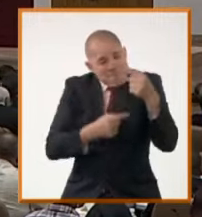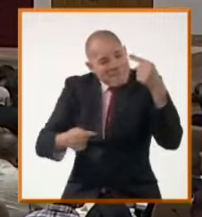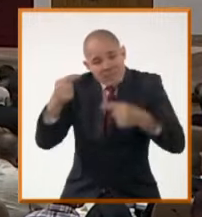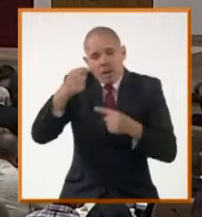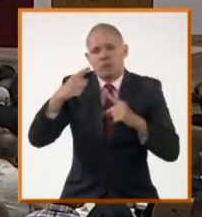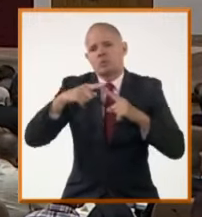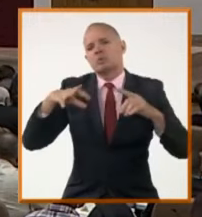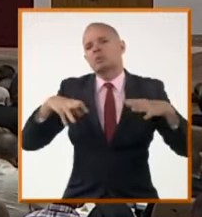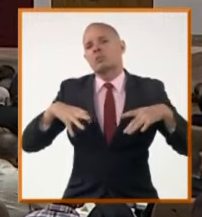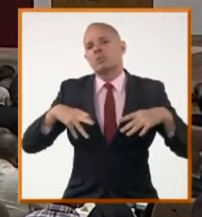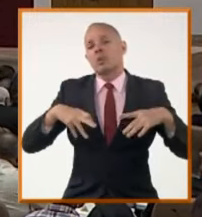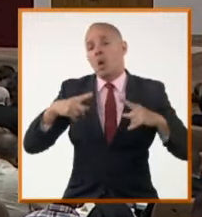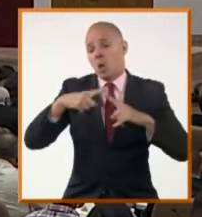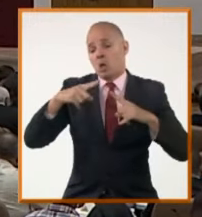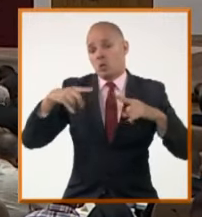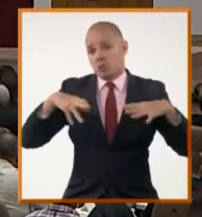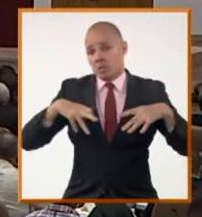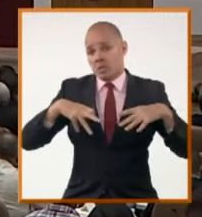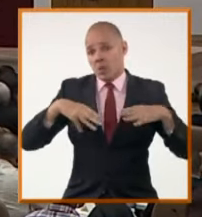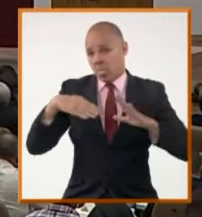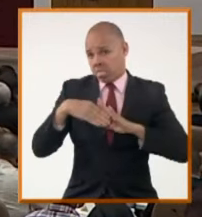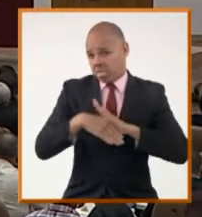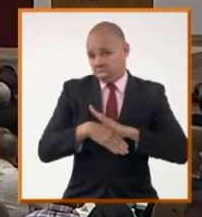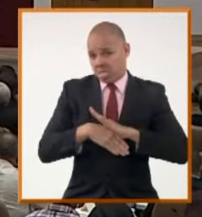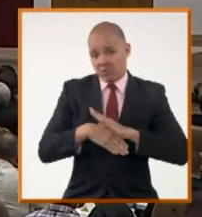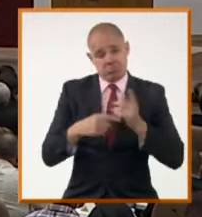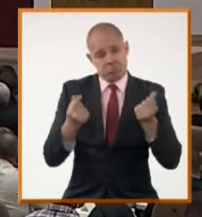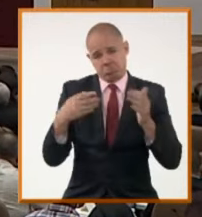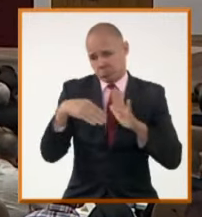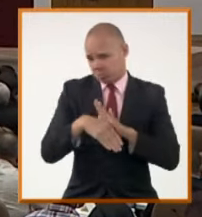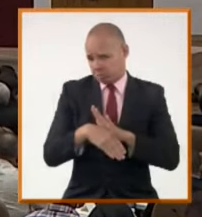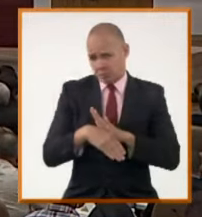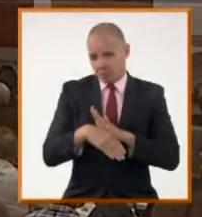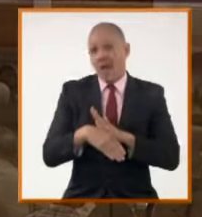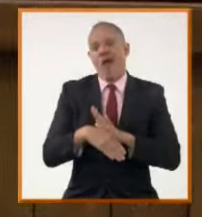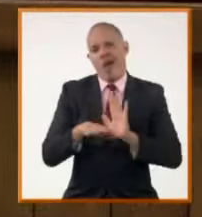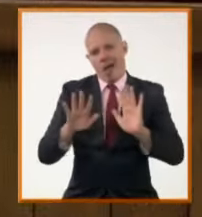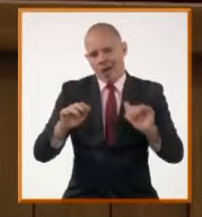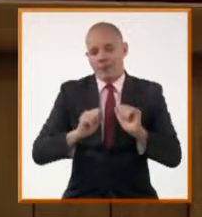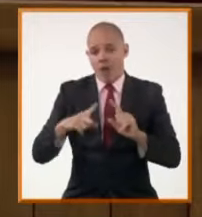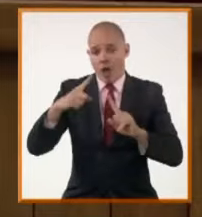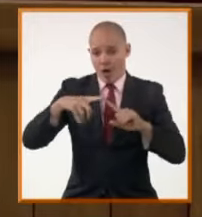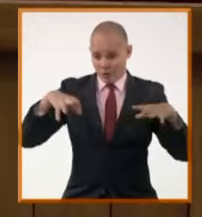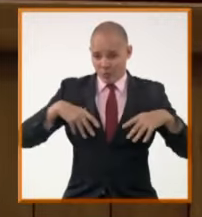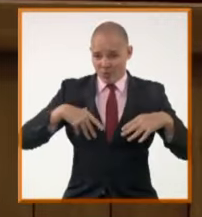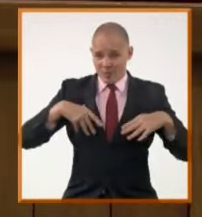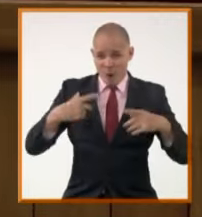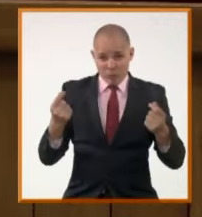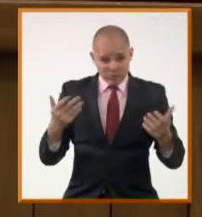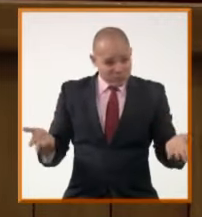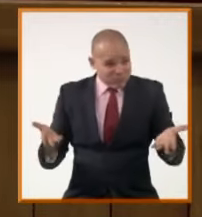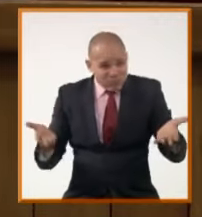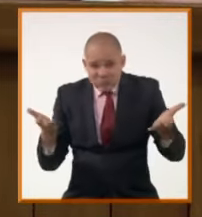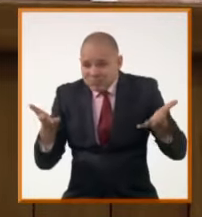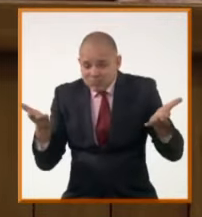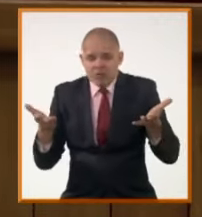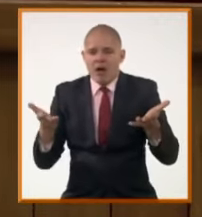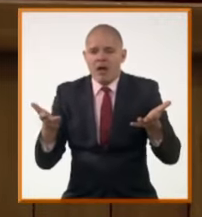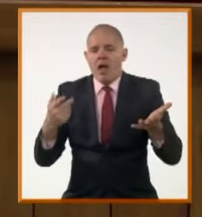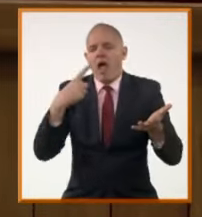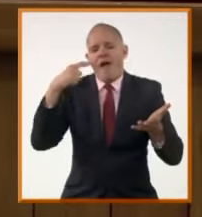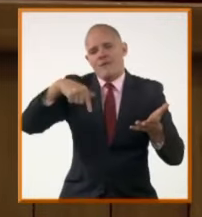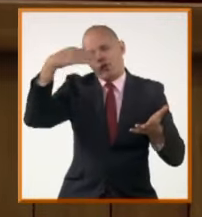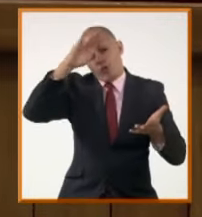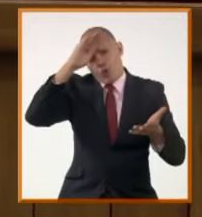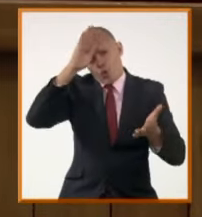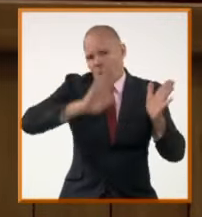crece, va arrastrando y va dinamizando el resto de los sectores de la economía en el país. Y que todo esto irradia después